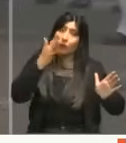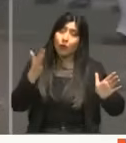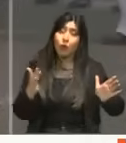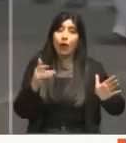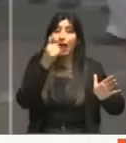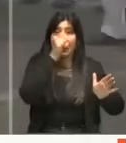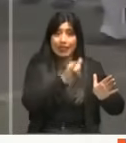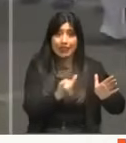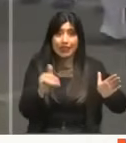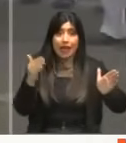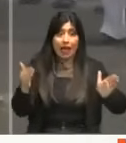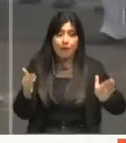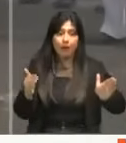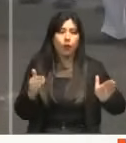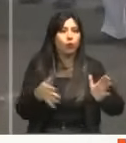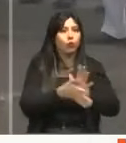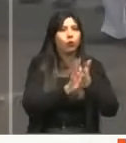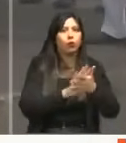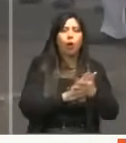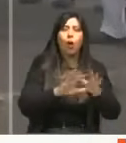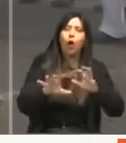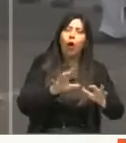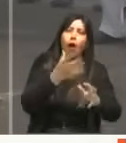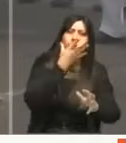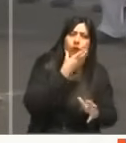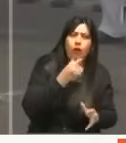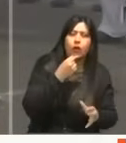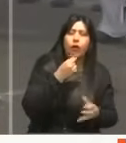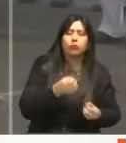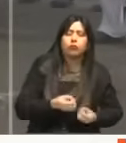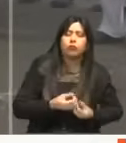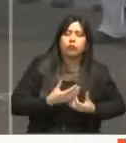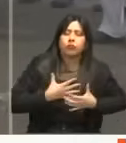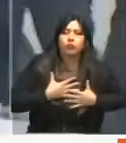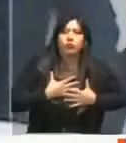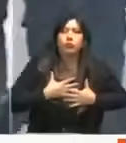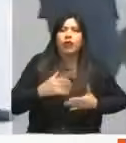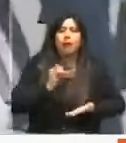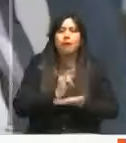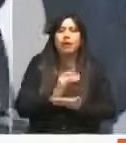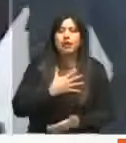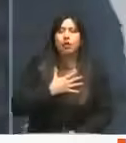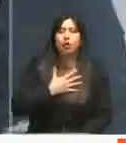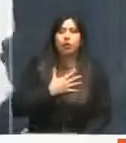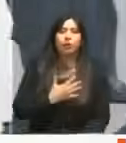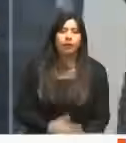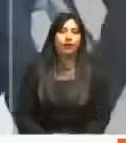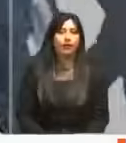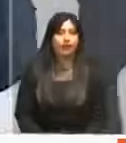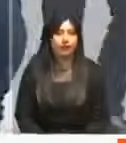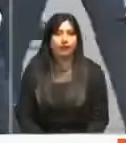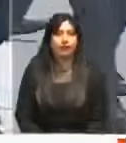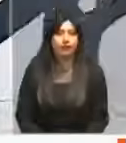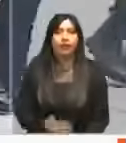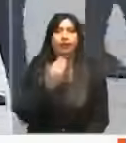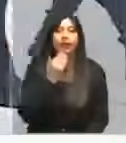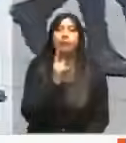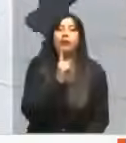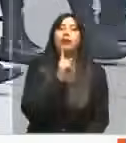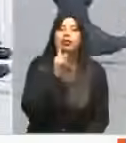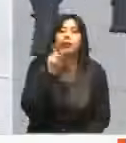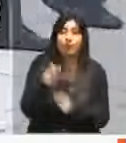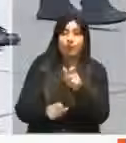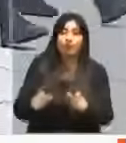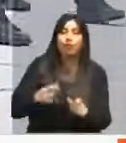que pasaron de todo, cosas lindas, que me llevo cosas muy lindas de mi institución. También serán parte de esta parada la sección de aspirantes